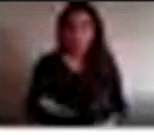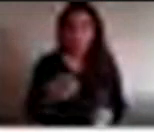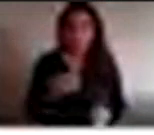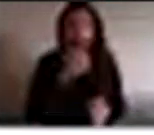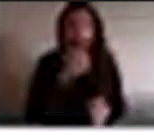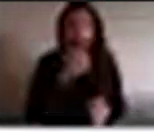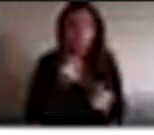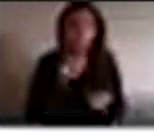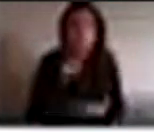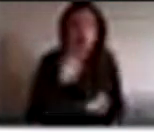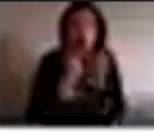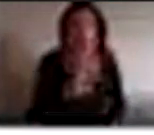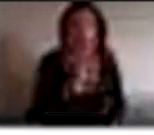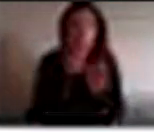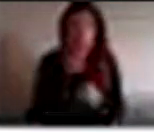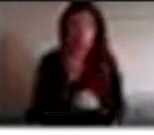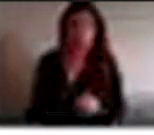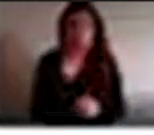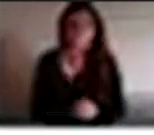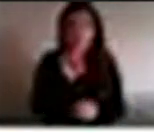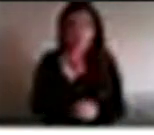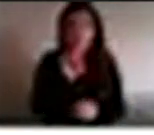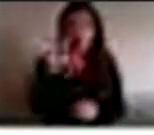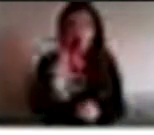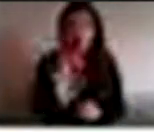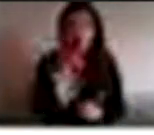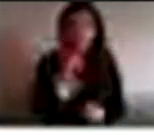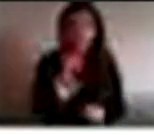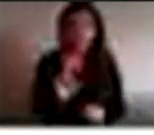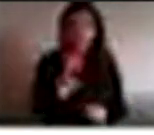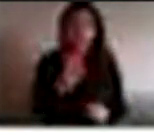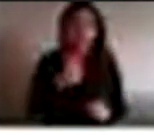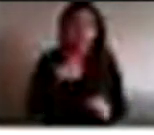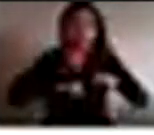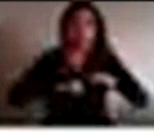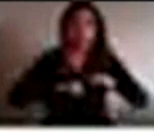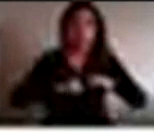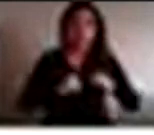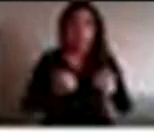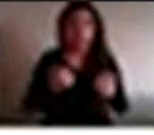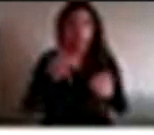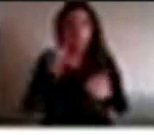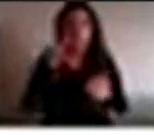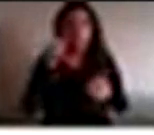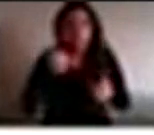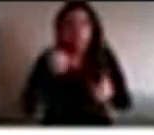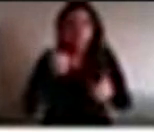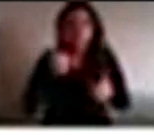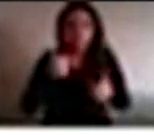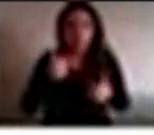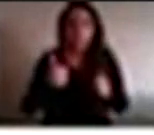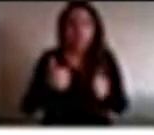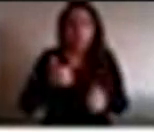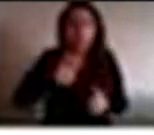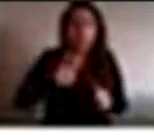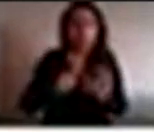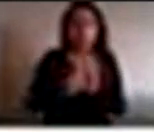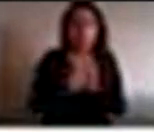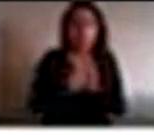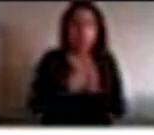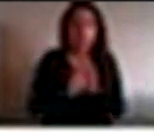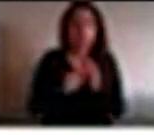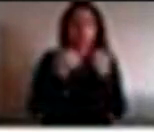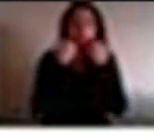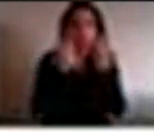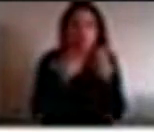país, sino que quiso ir un poco más allá y evaluar todas aquellas buenas prácticas que las empresas obligadas al